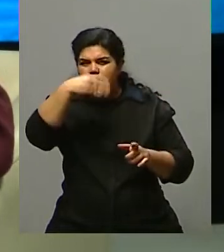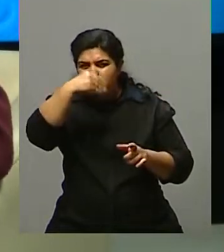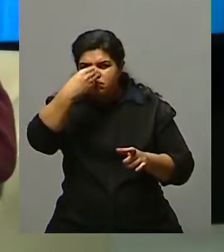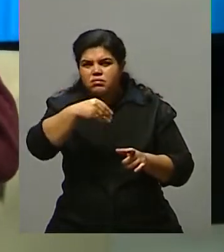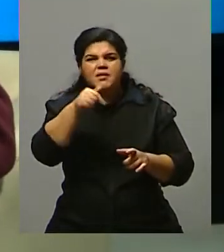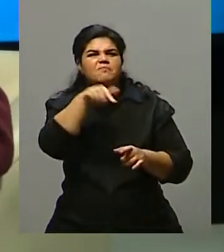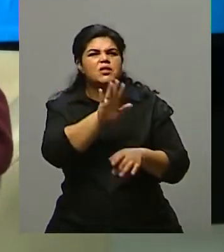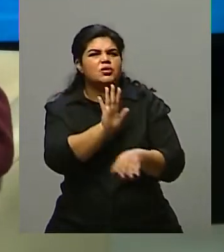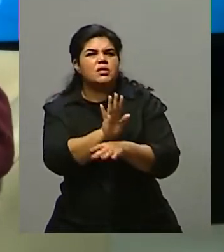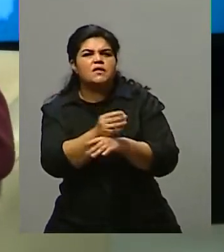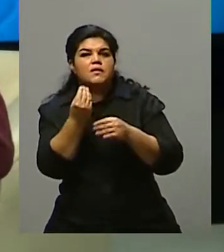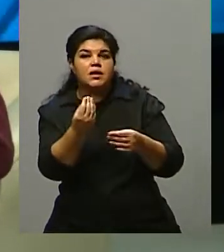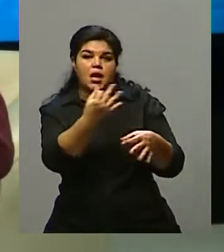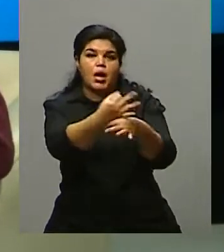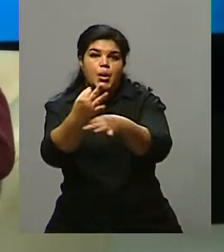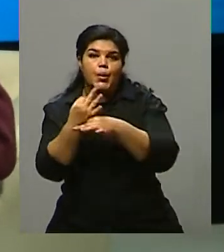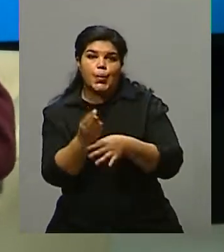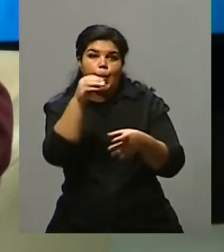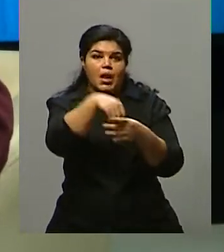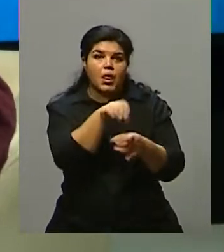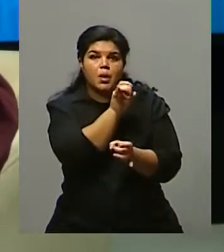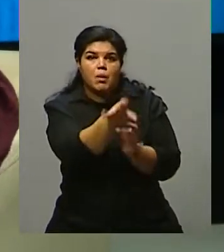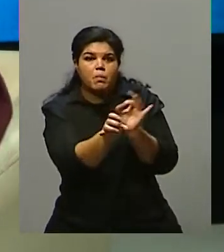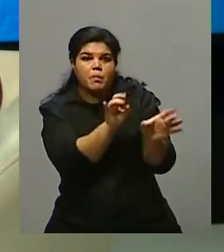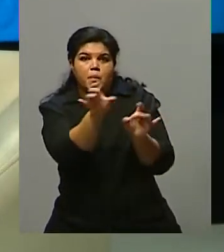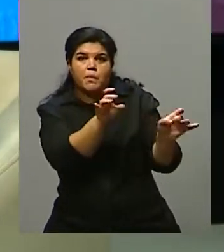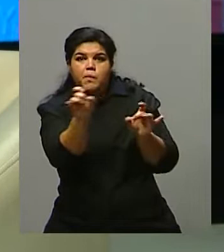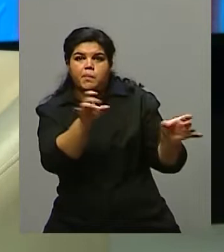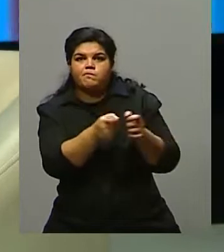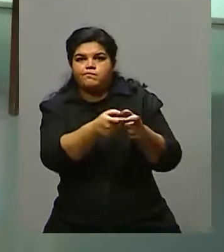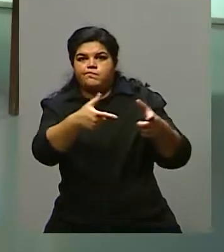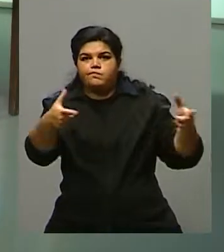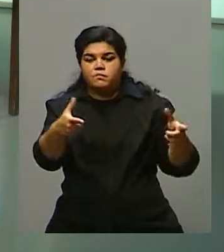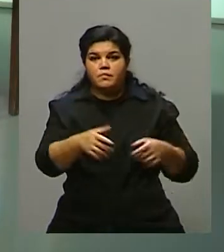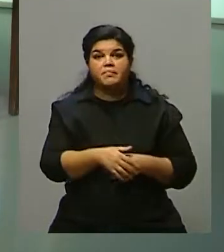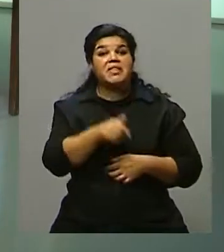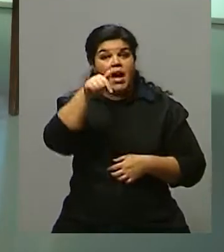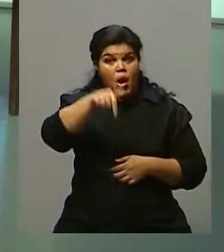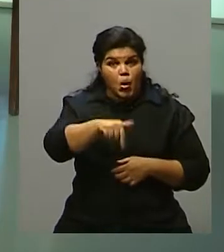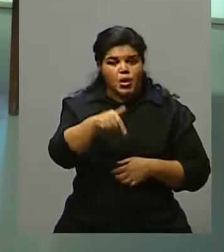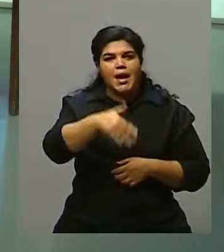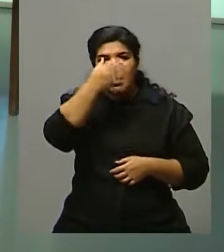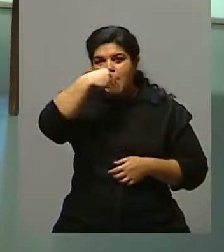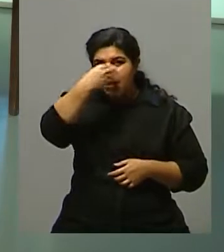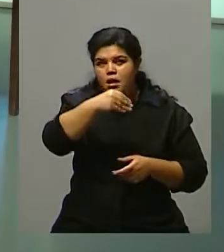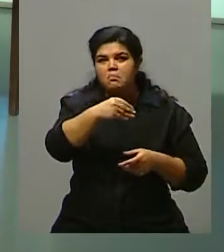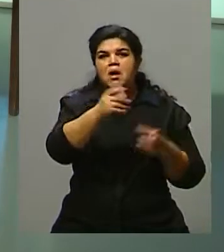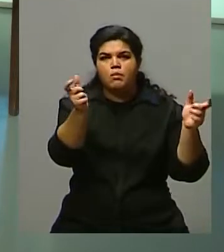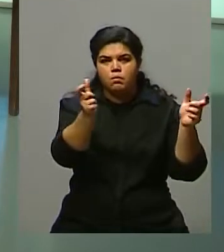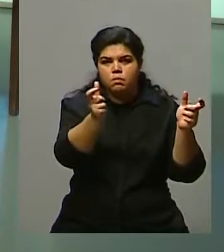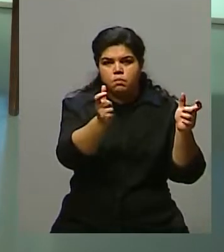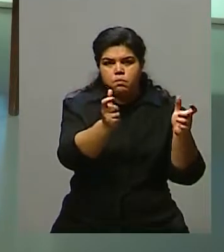con esto de la escuela. Pero bueno, el virus de la gripe desciende y ahora volvemos a ver circulación